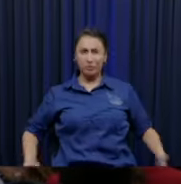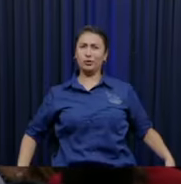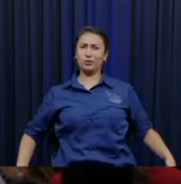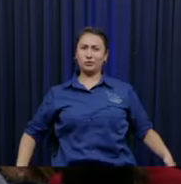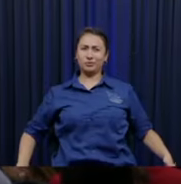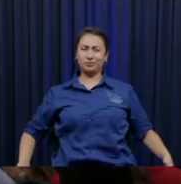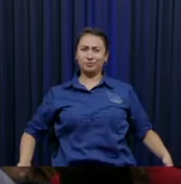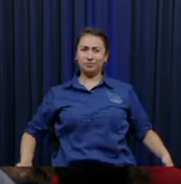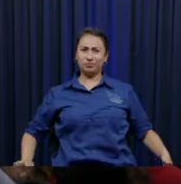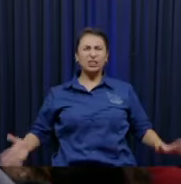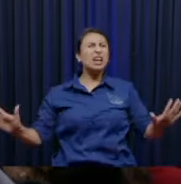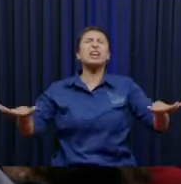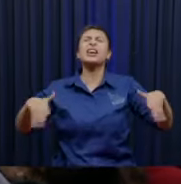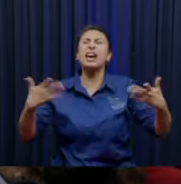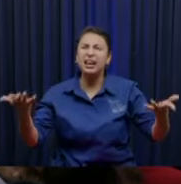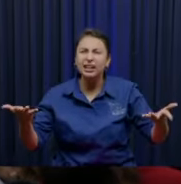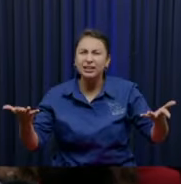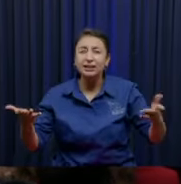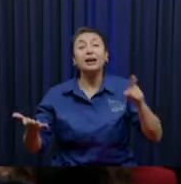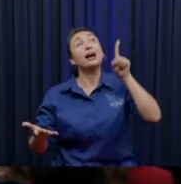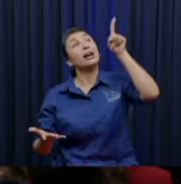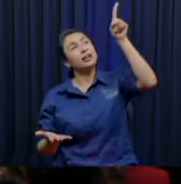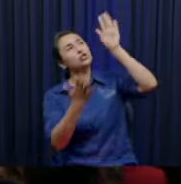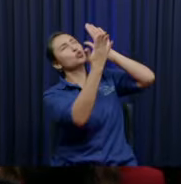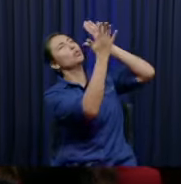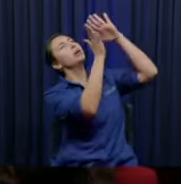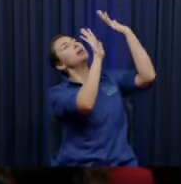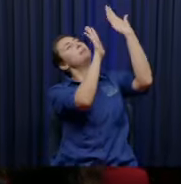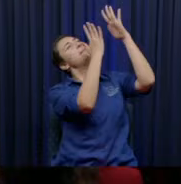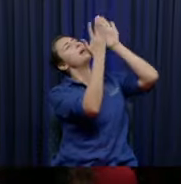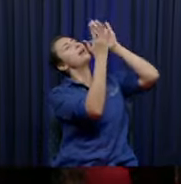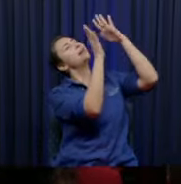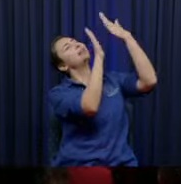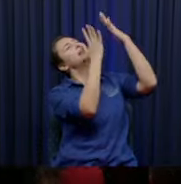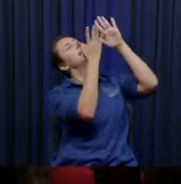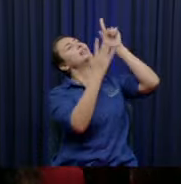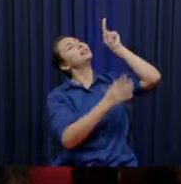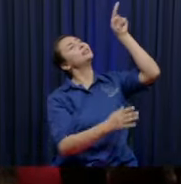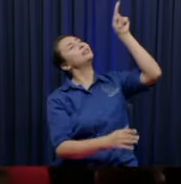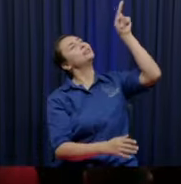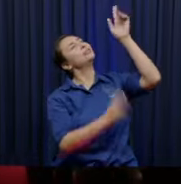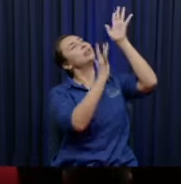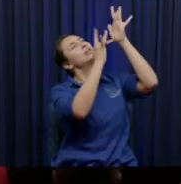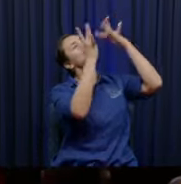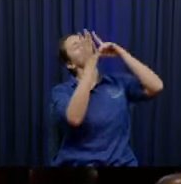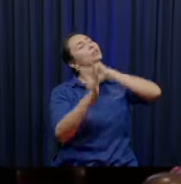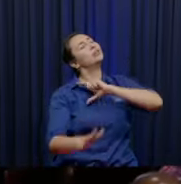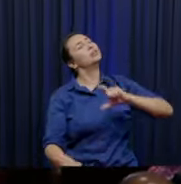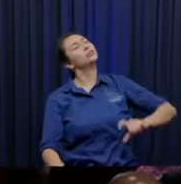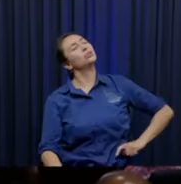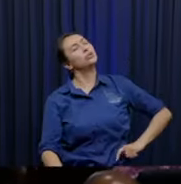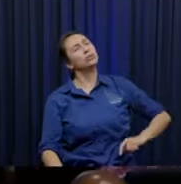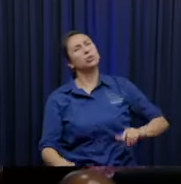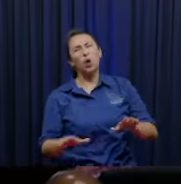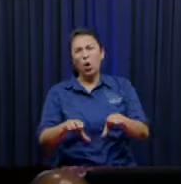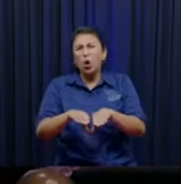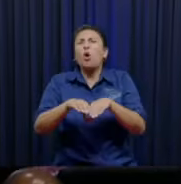transformar. ¿En qué? En la imagen del Señor. Dice, ¿y cómo? De gloria en